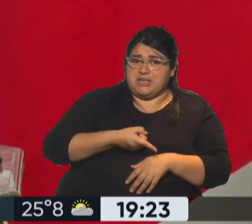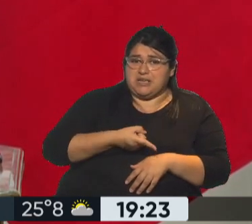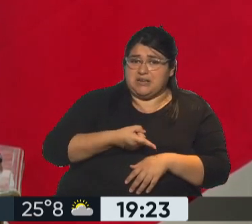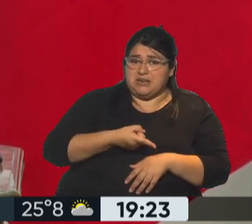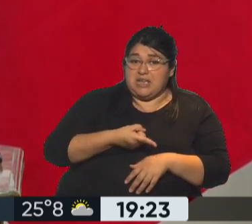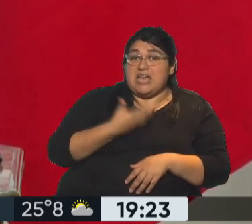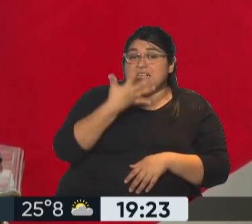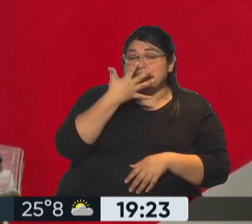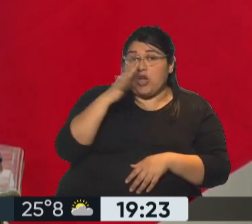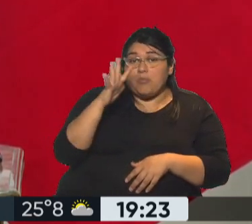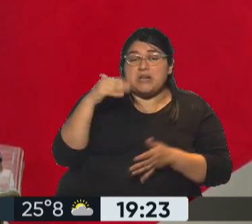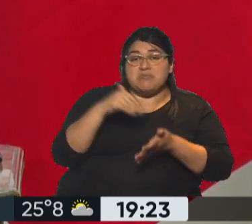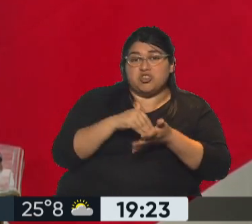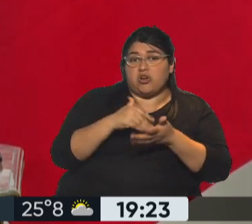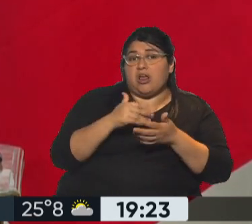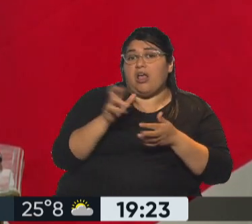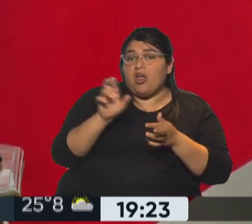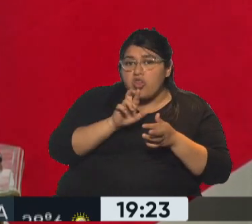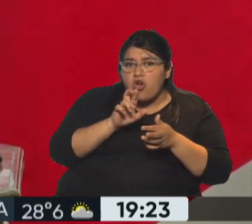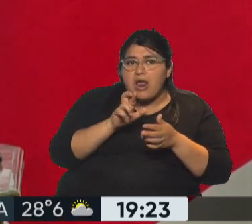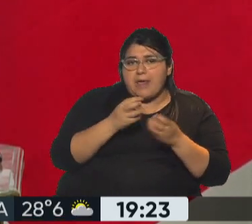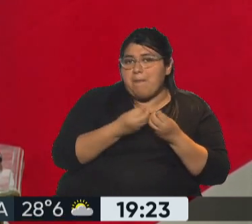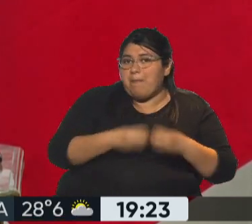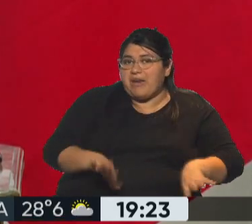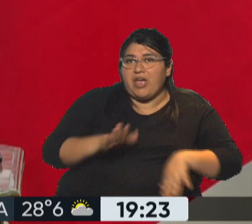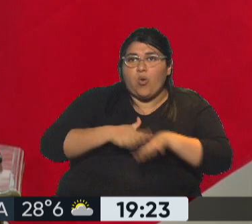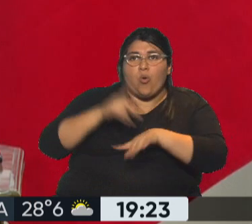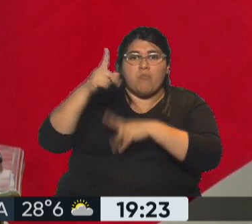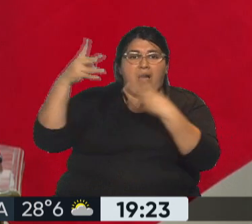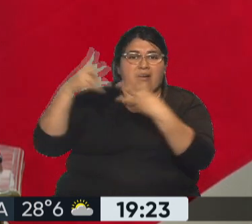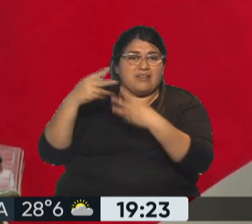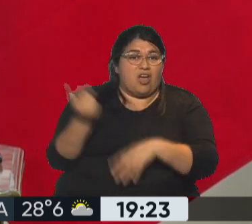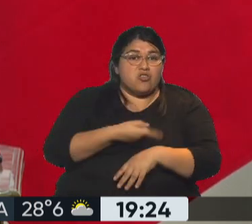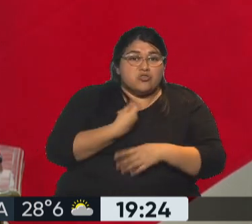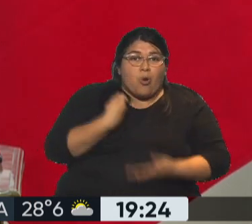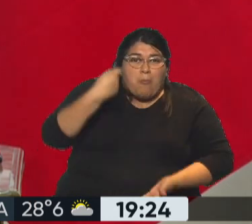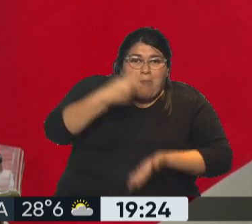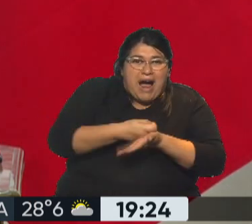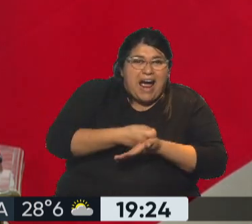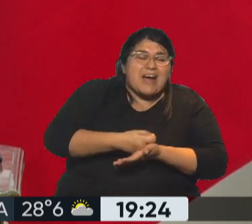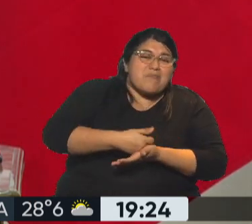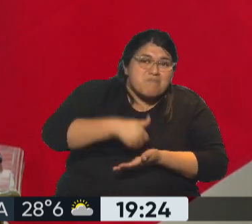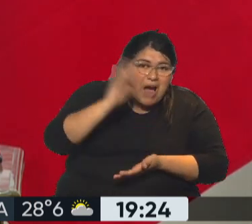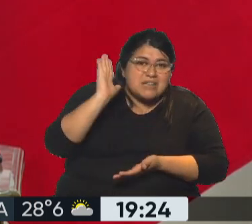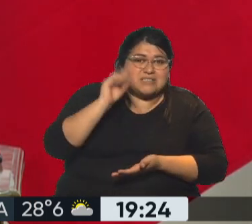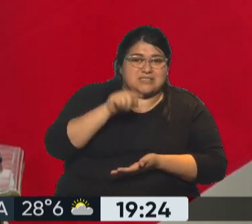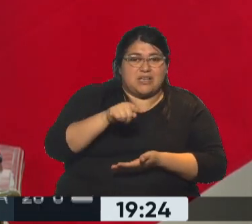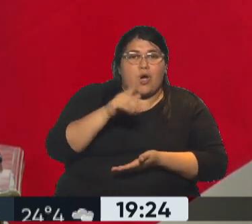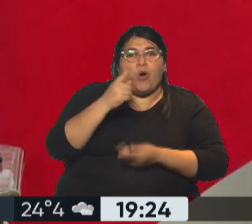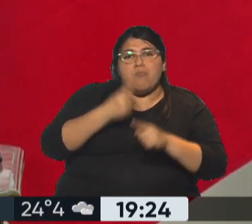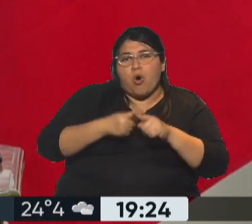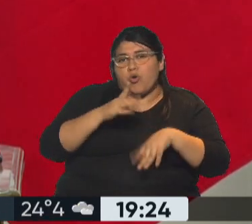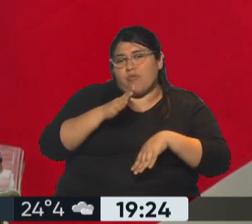5.000 millones de dólares. 5.000 millones de dólares que debimos pagar de más como consecuencia del costo de la energía,